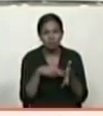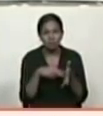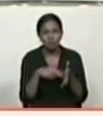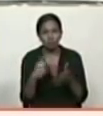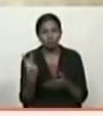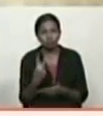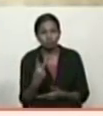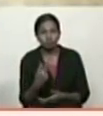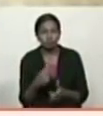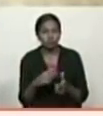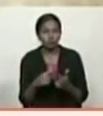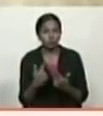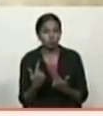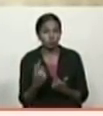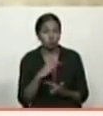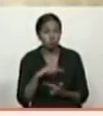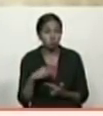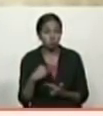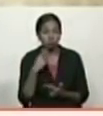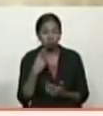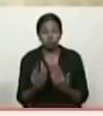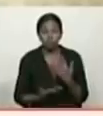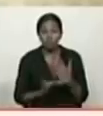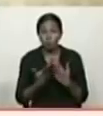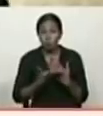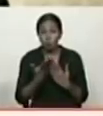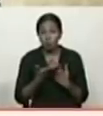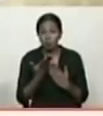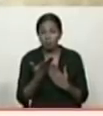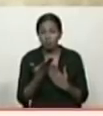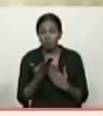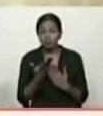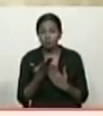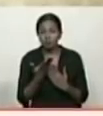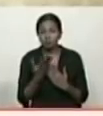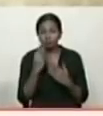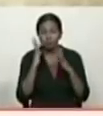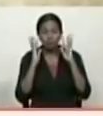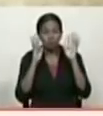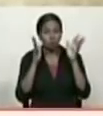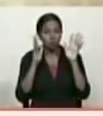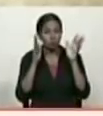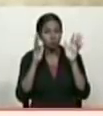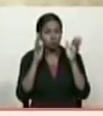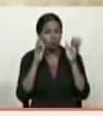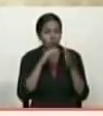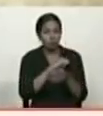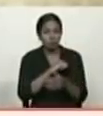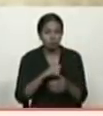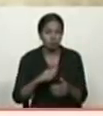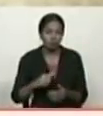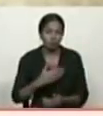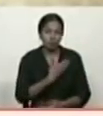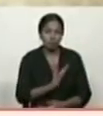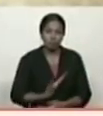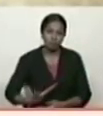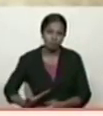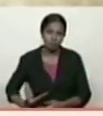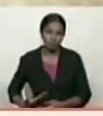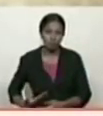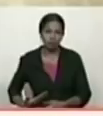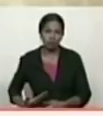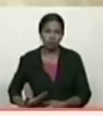rango de acción importante. Recibimos, como le decía, el consejo del presidente al-Assad, preocupado sí